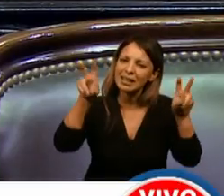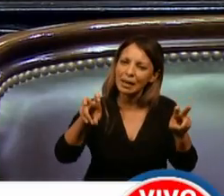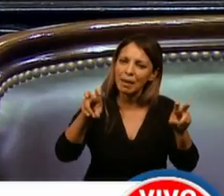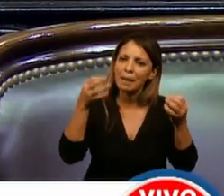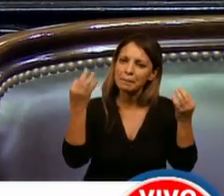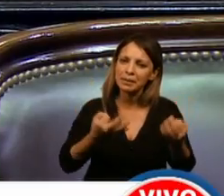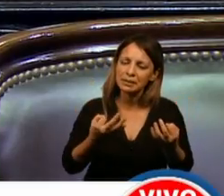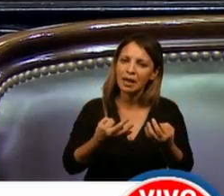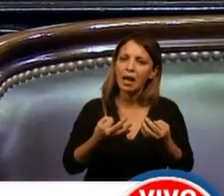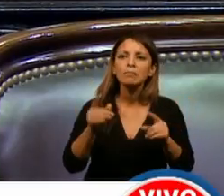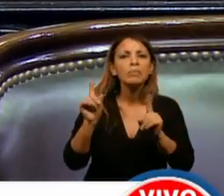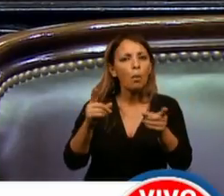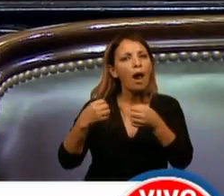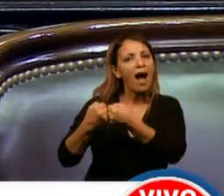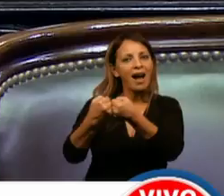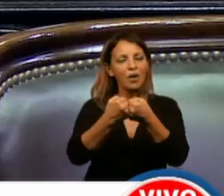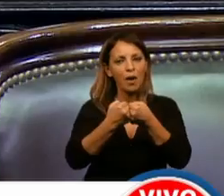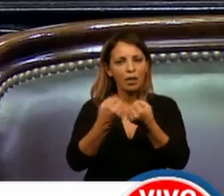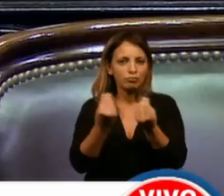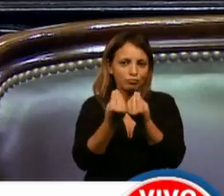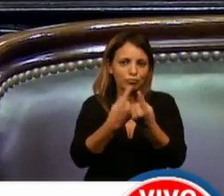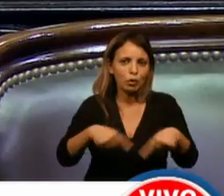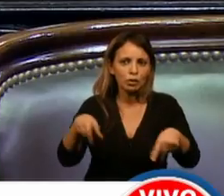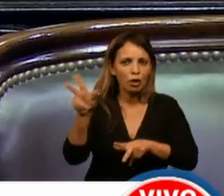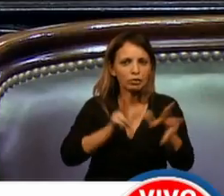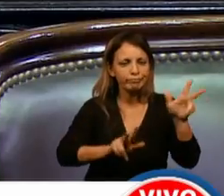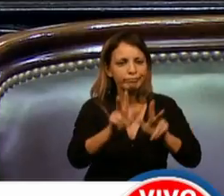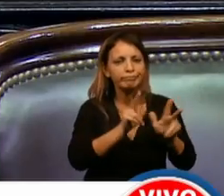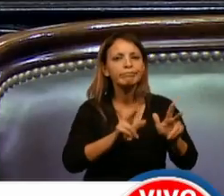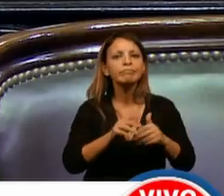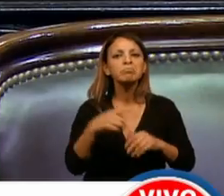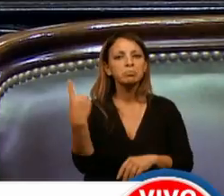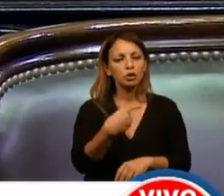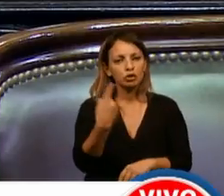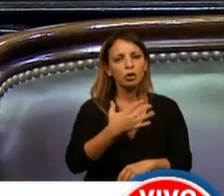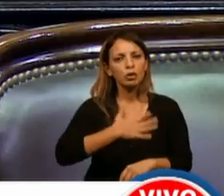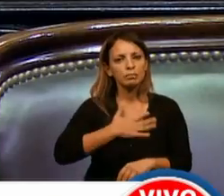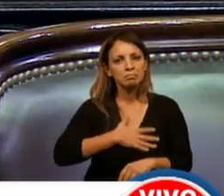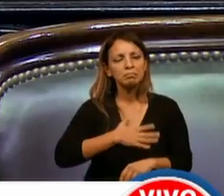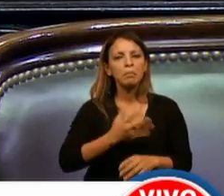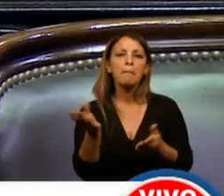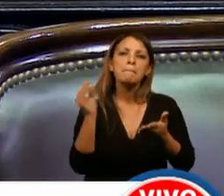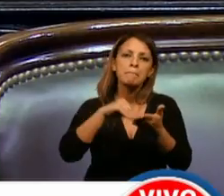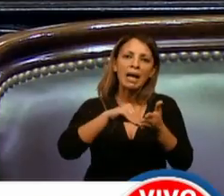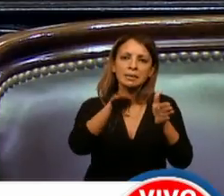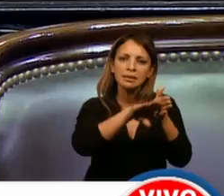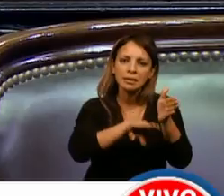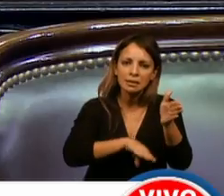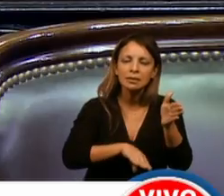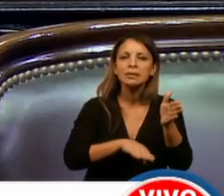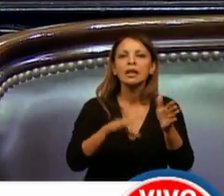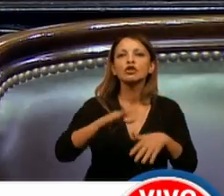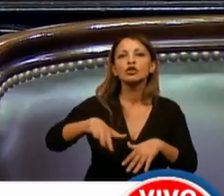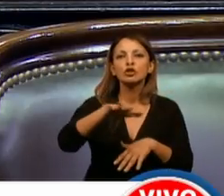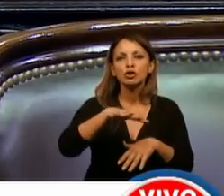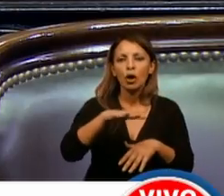y coincidiendo con muchas las cosas que acá se dijeron nosotros celebramos que se amplíe en zonas que estaban en